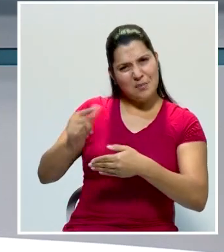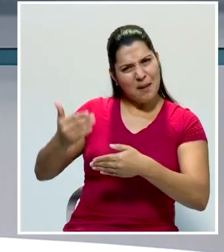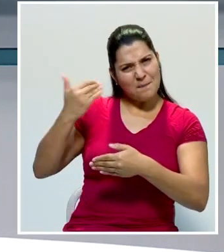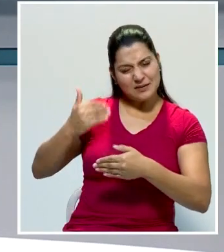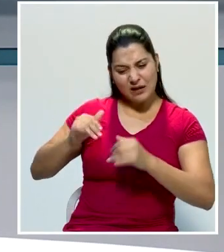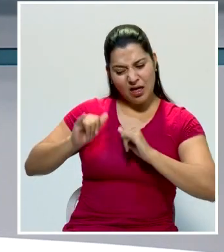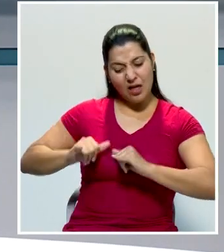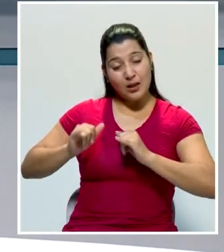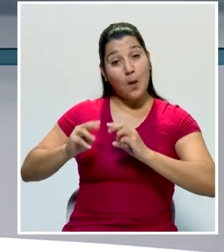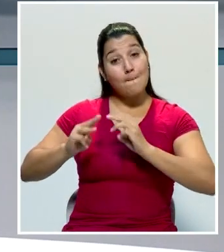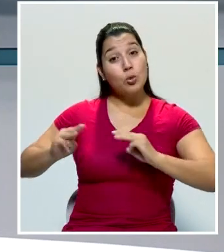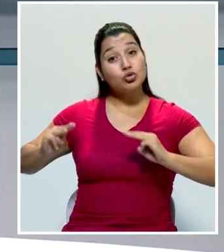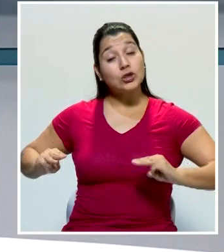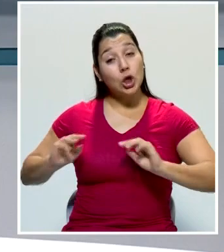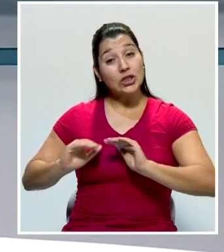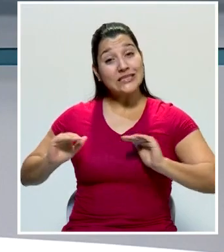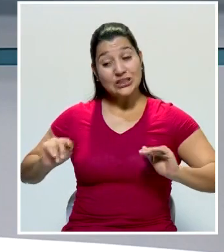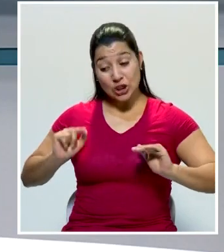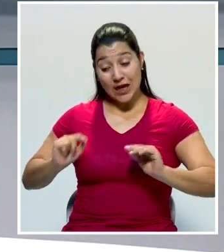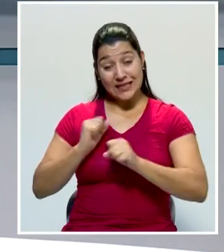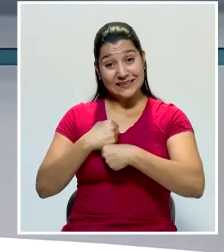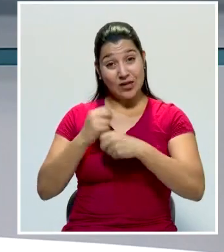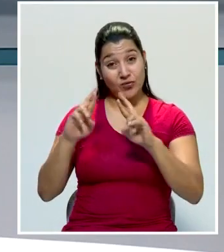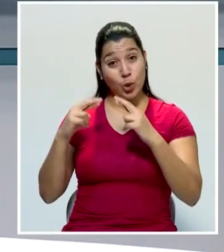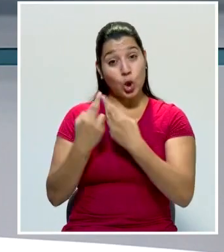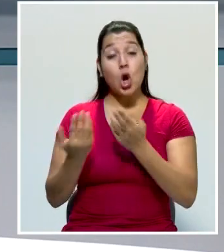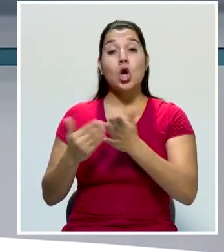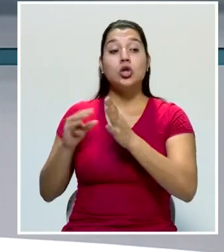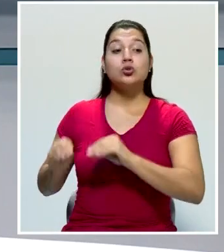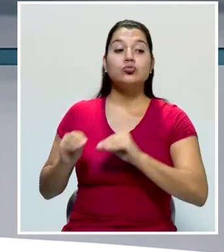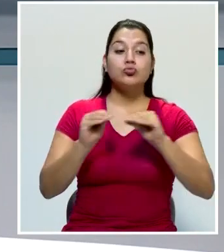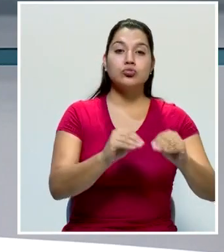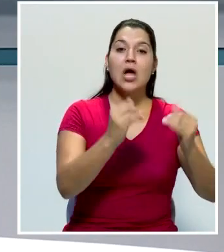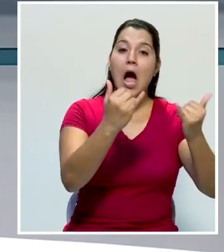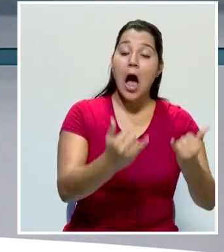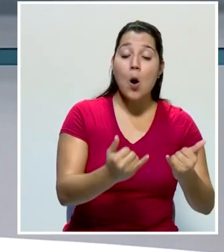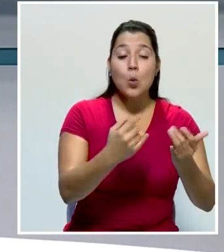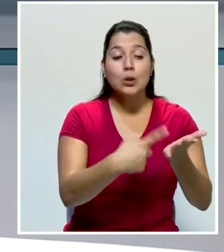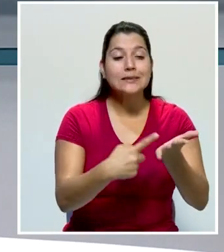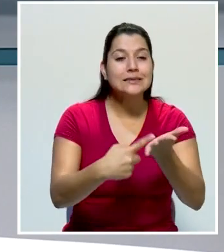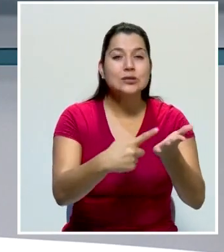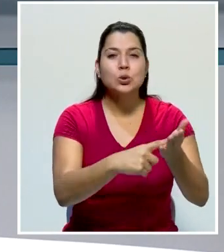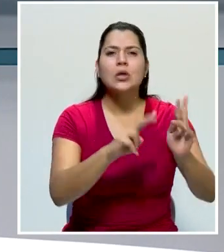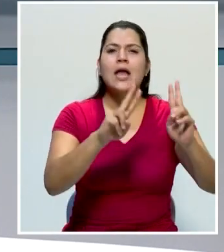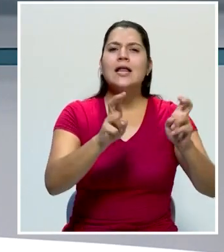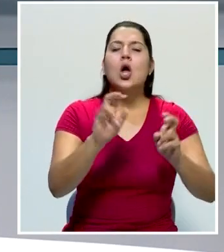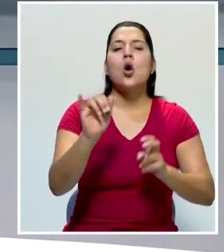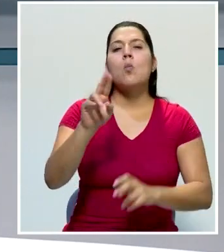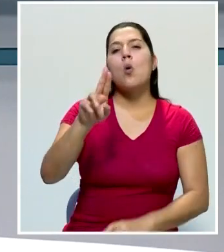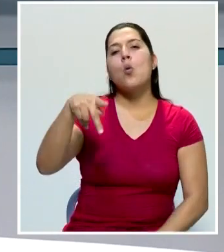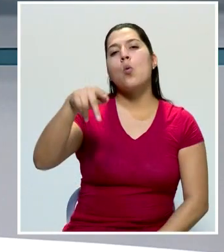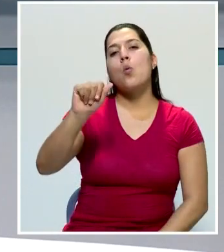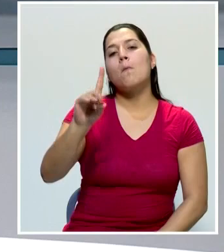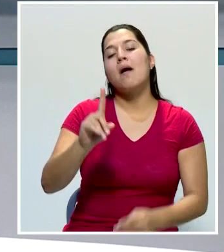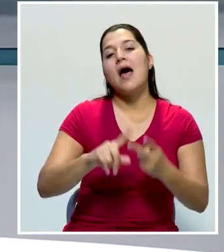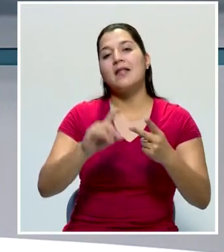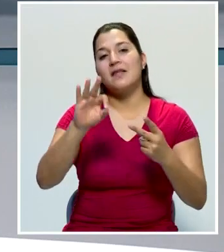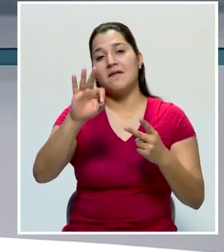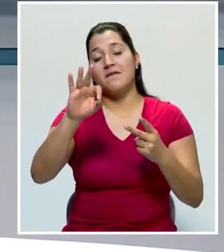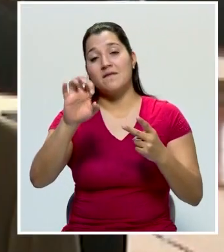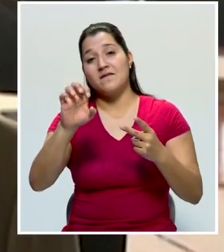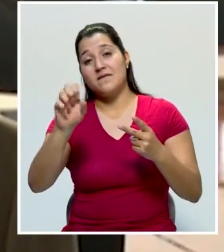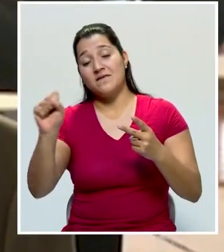comisiones investigadoras como la de UPAD, FES y ingresos financieros del PAC.